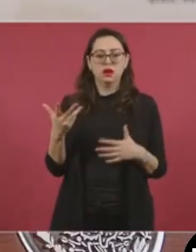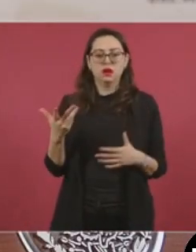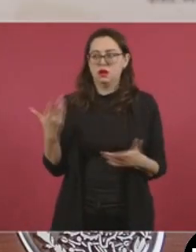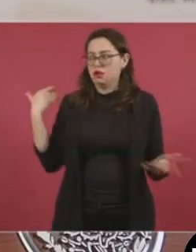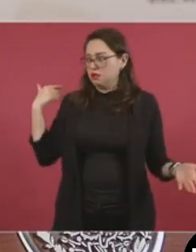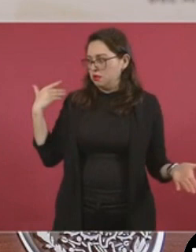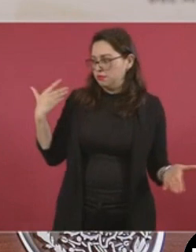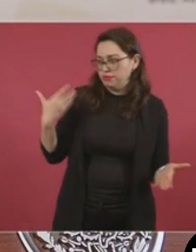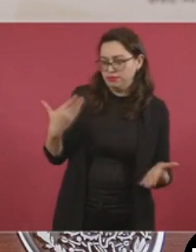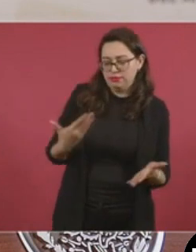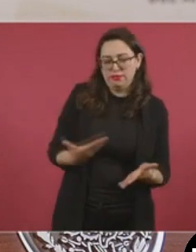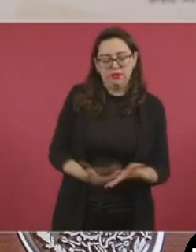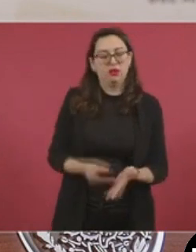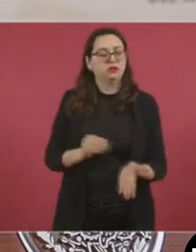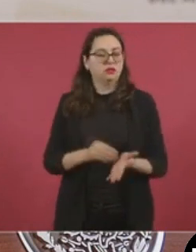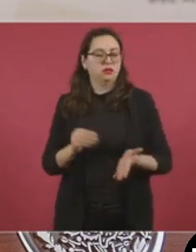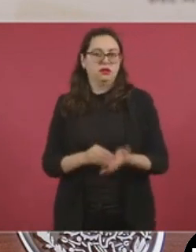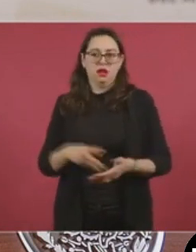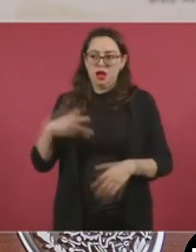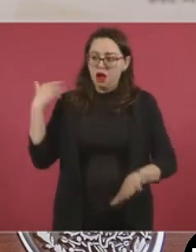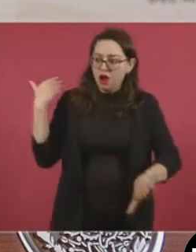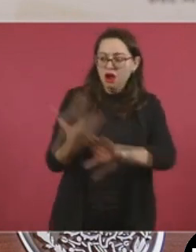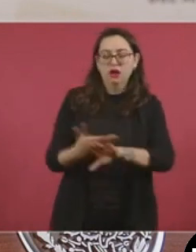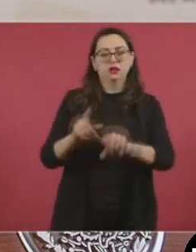que afecta a todo un país.